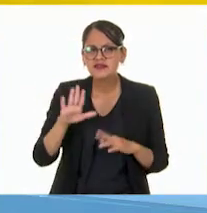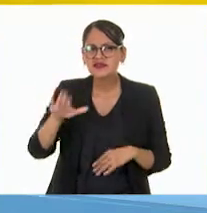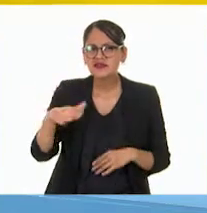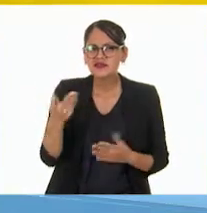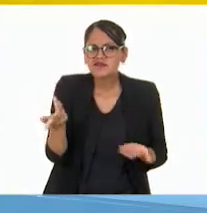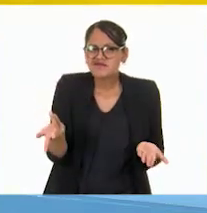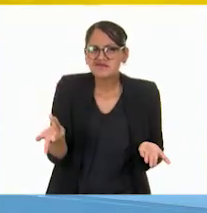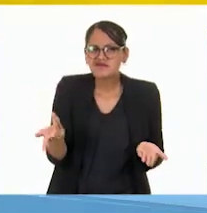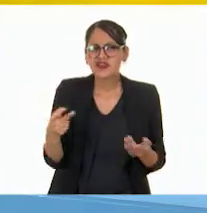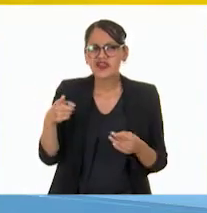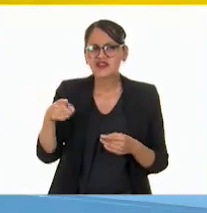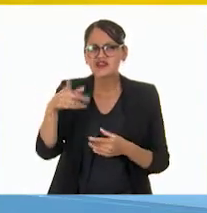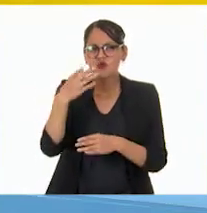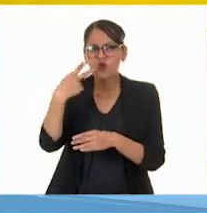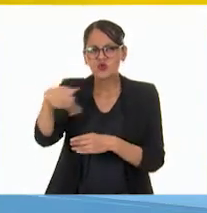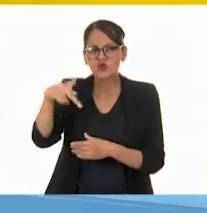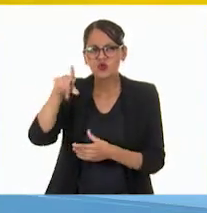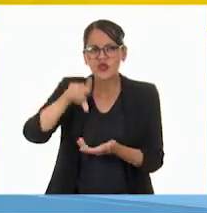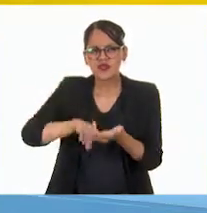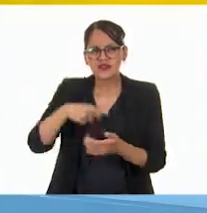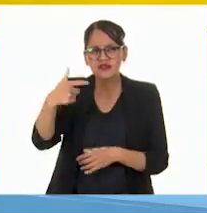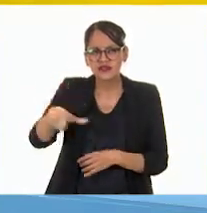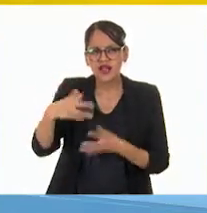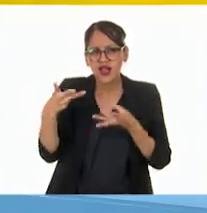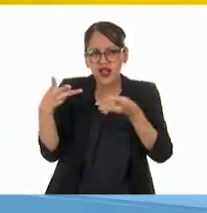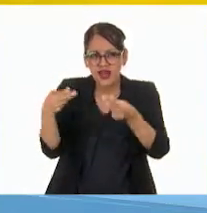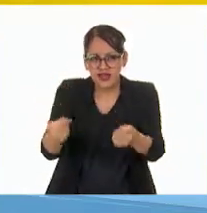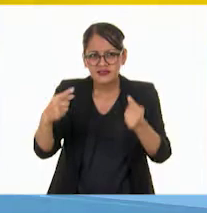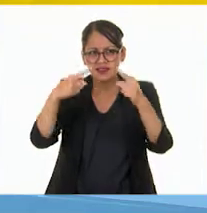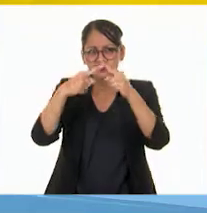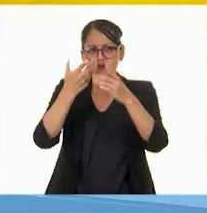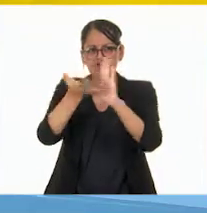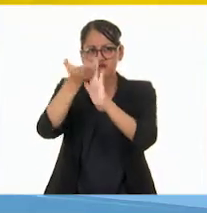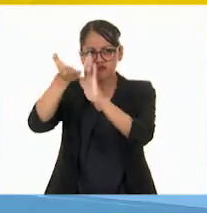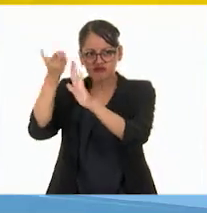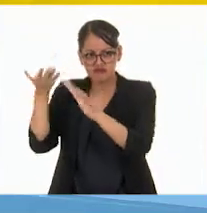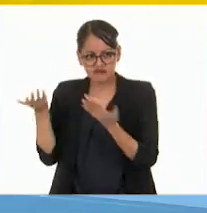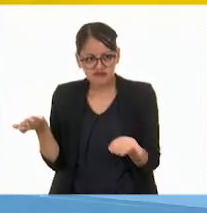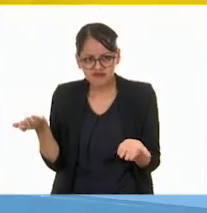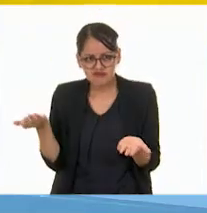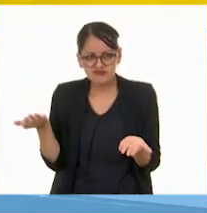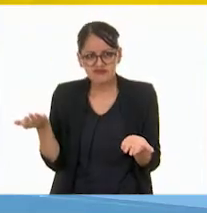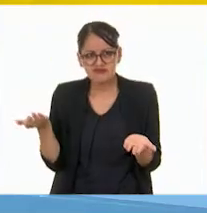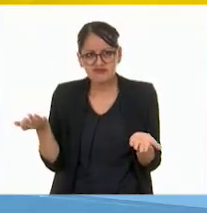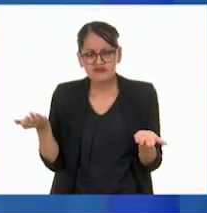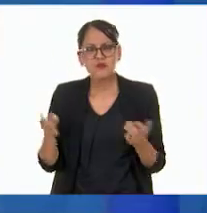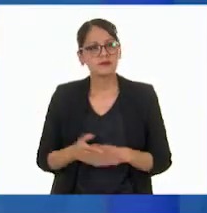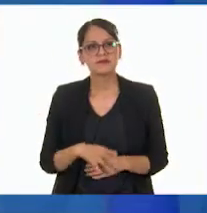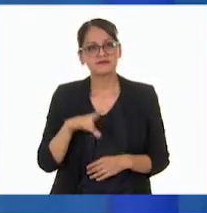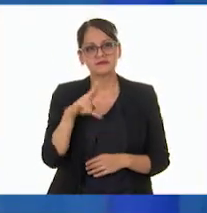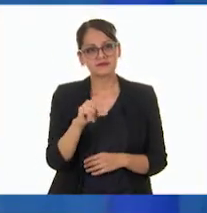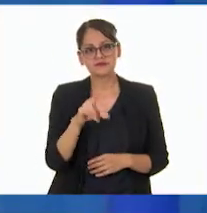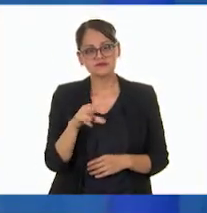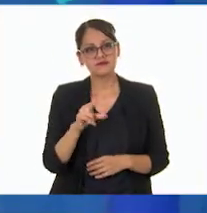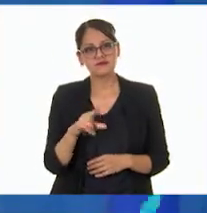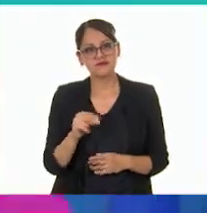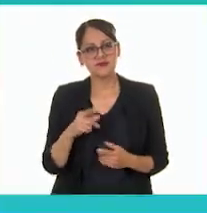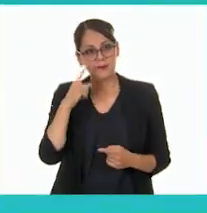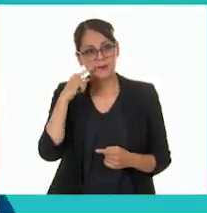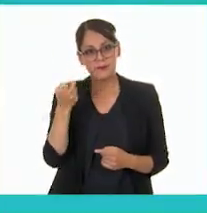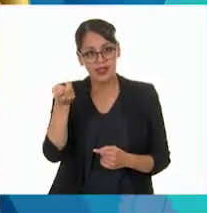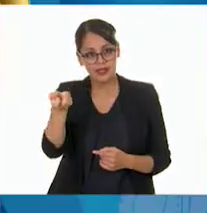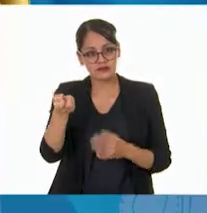con toda esta riqueza? ¿Solo la gastaban en construir iglesias muy bonitas como las barrocas? No, no solo para